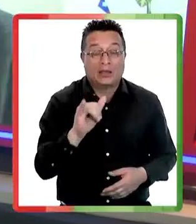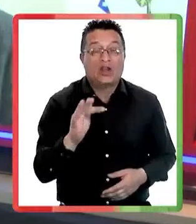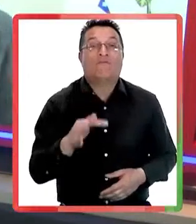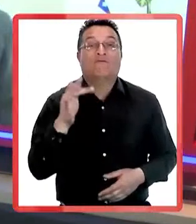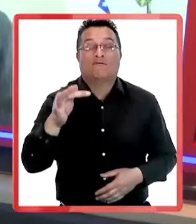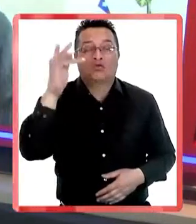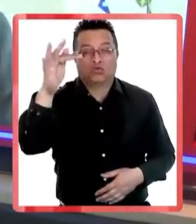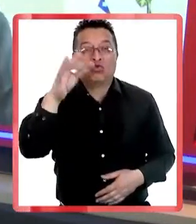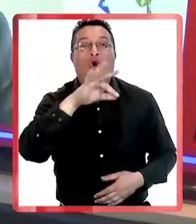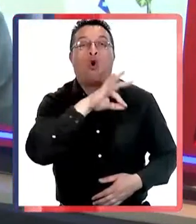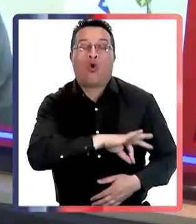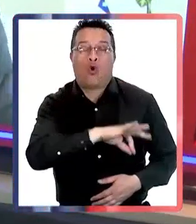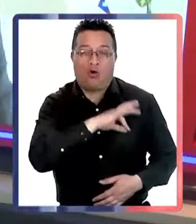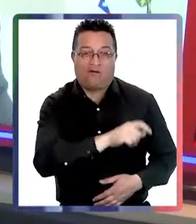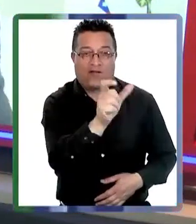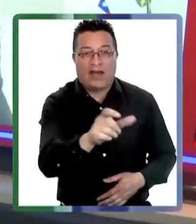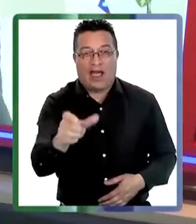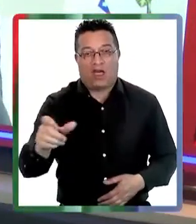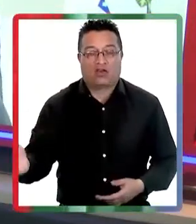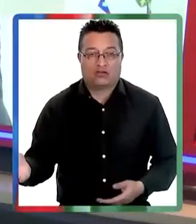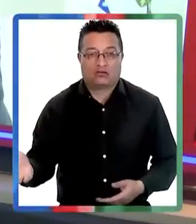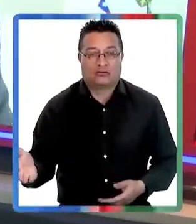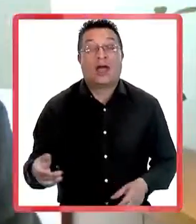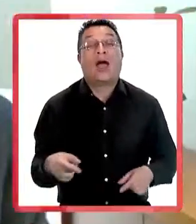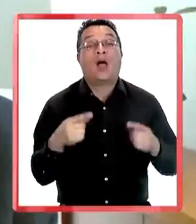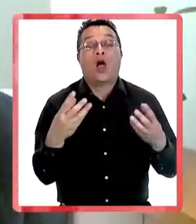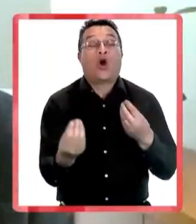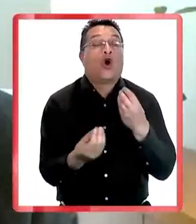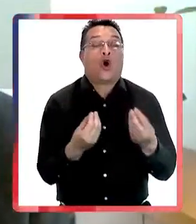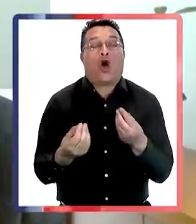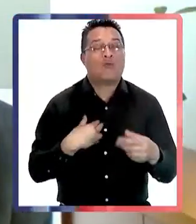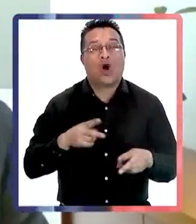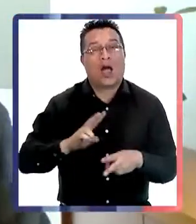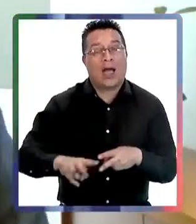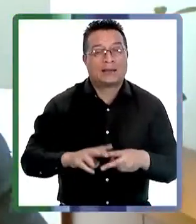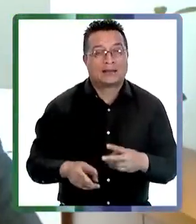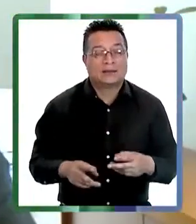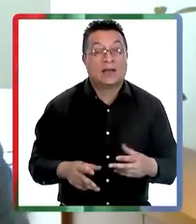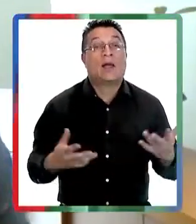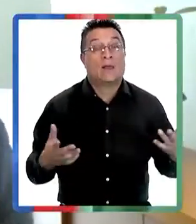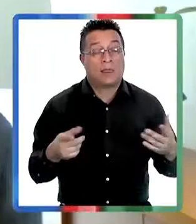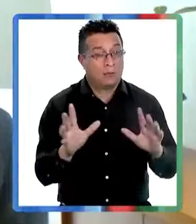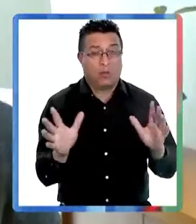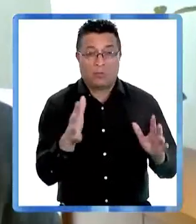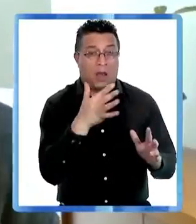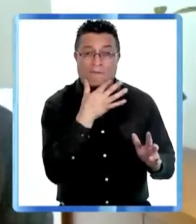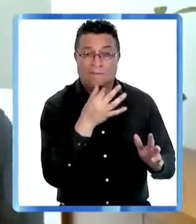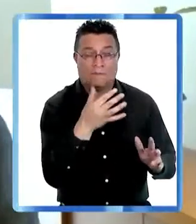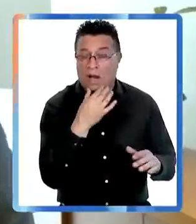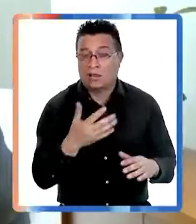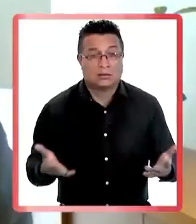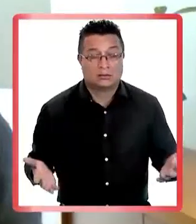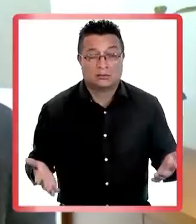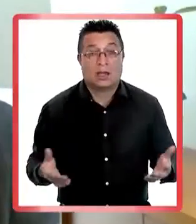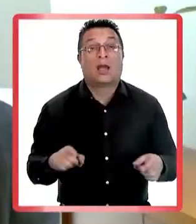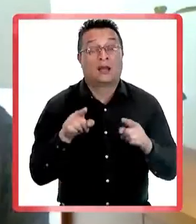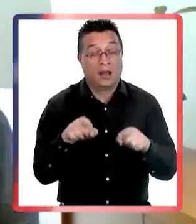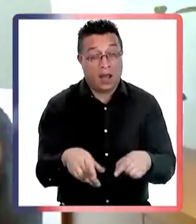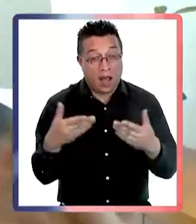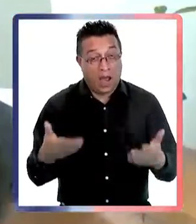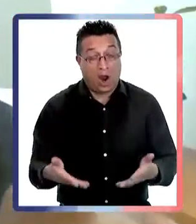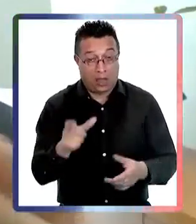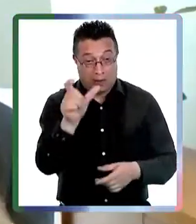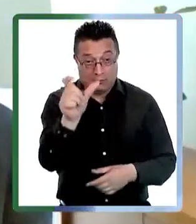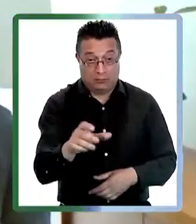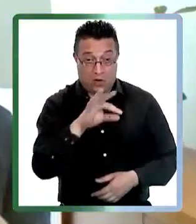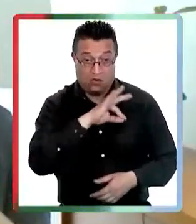de los futuros jubilados y jubiladas. ¿Cómo lo vamos a hacer? Bueno, eso es bastante simple. Para un